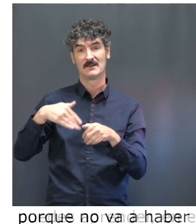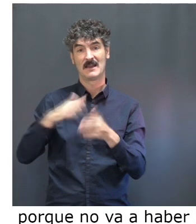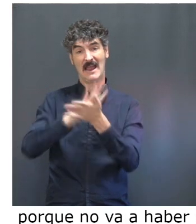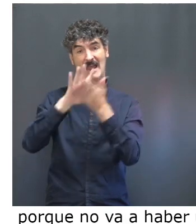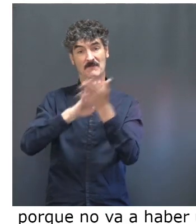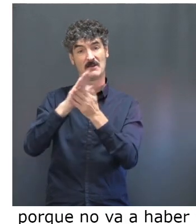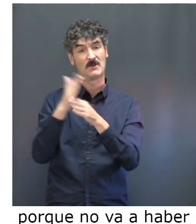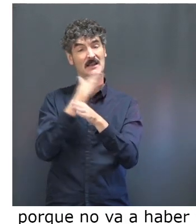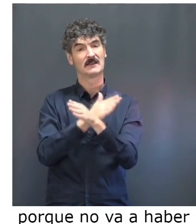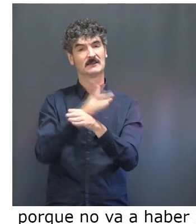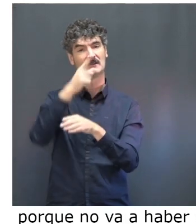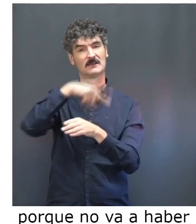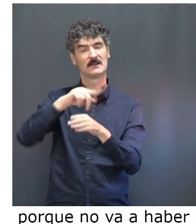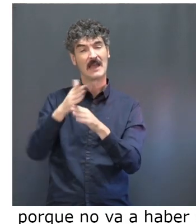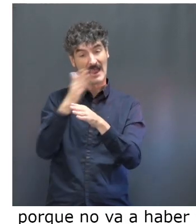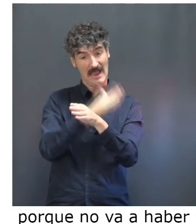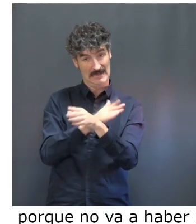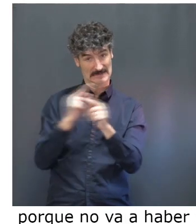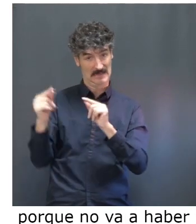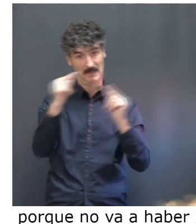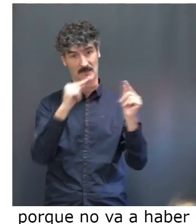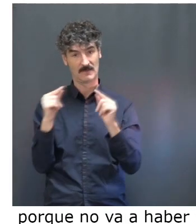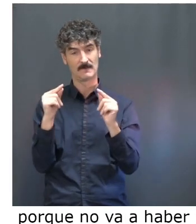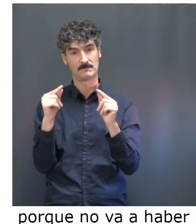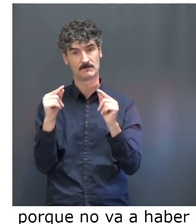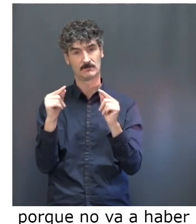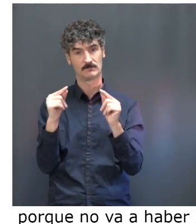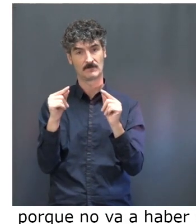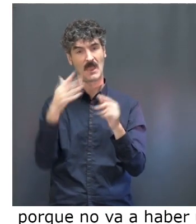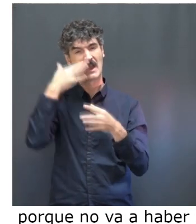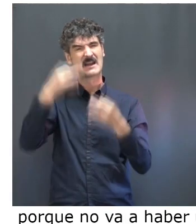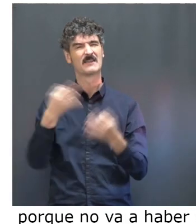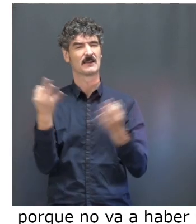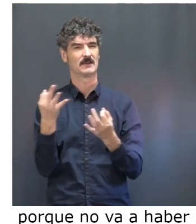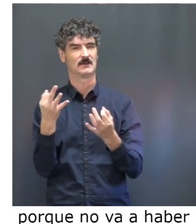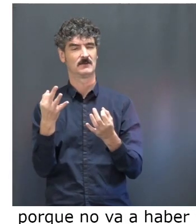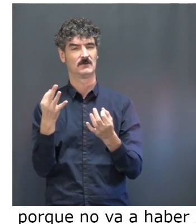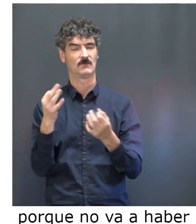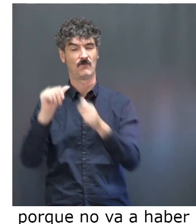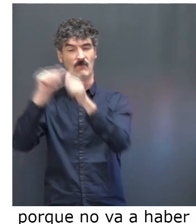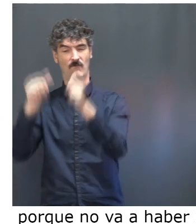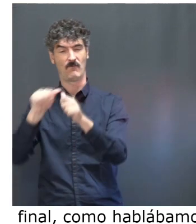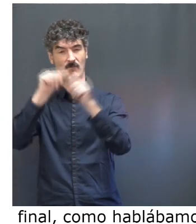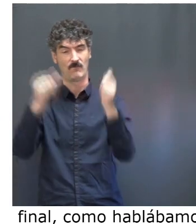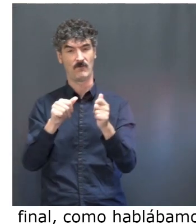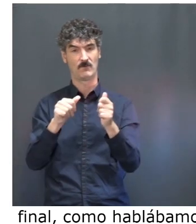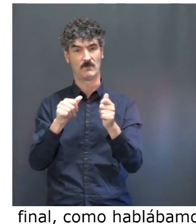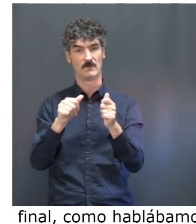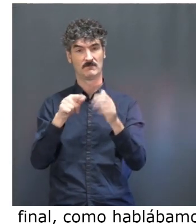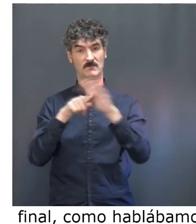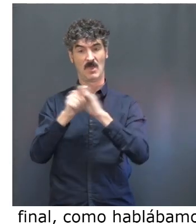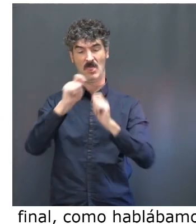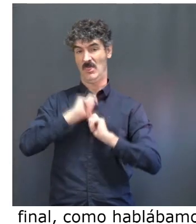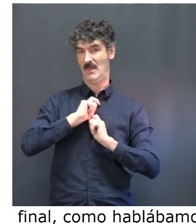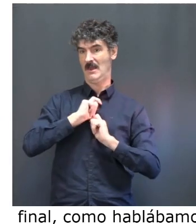antes, antes de empezar este diálogo, en realidad hay tantos agentes que influyen en el aprendizaje,